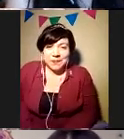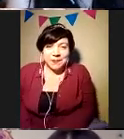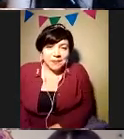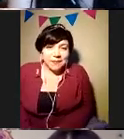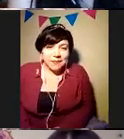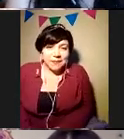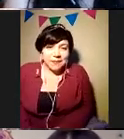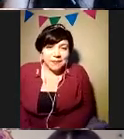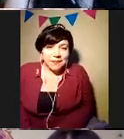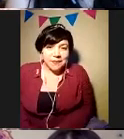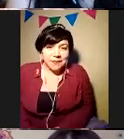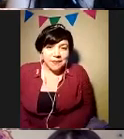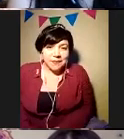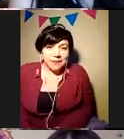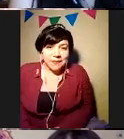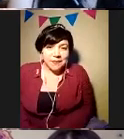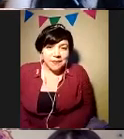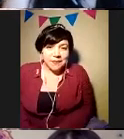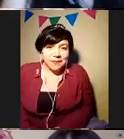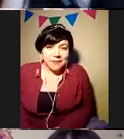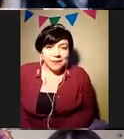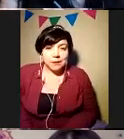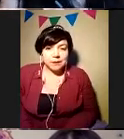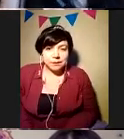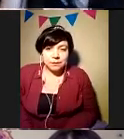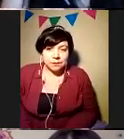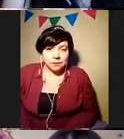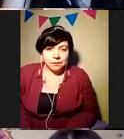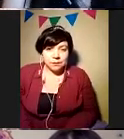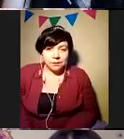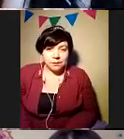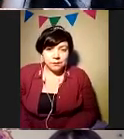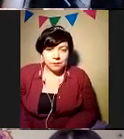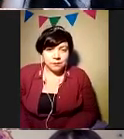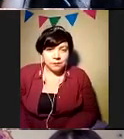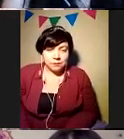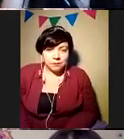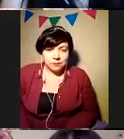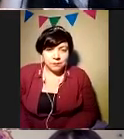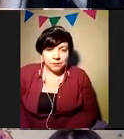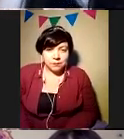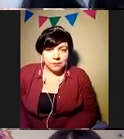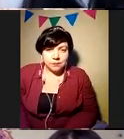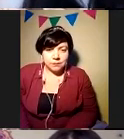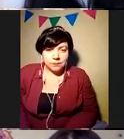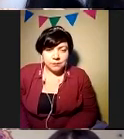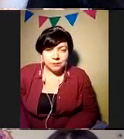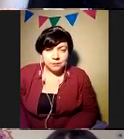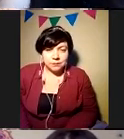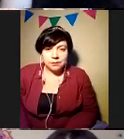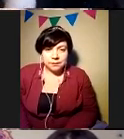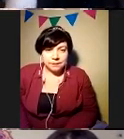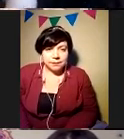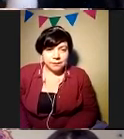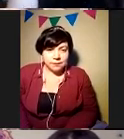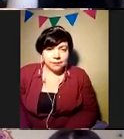lleva por nombre La Industria de la Moda, Fast Fashion, Cosmética e Impacto Ambiental. Mi nombre es Margaret, soy parte del equipo